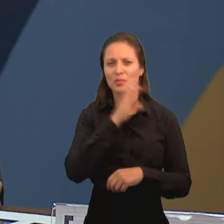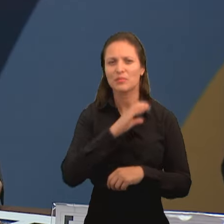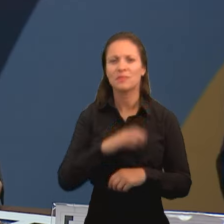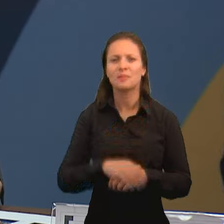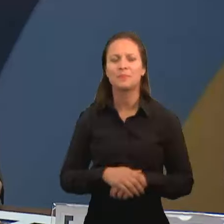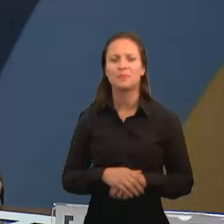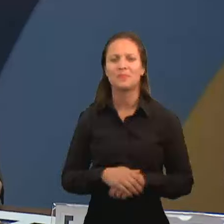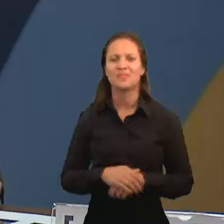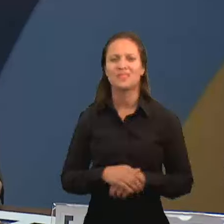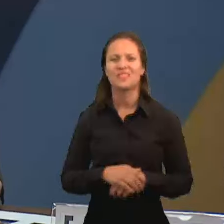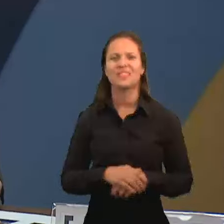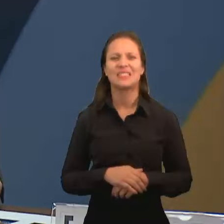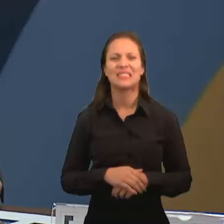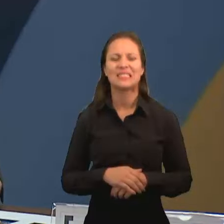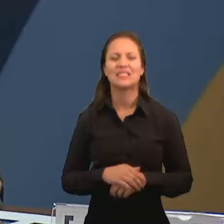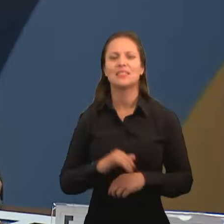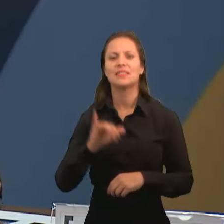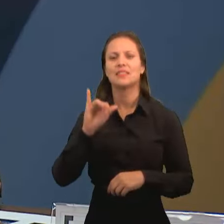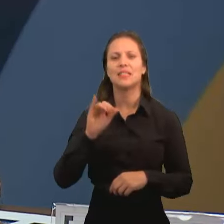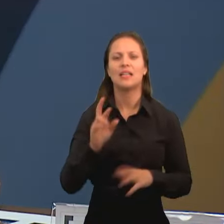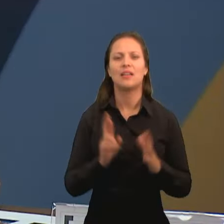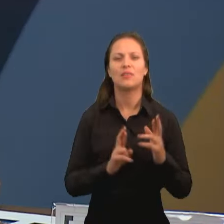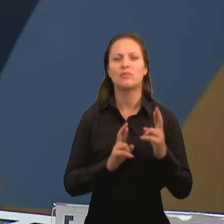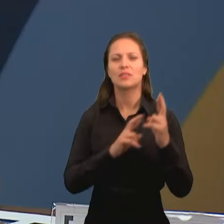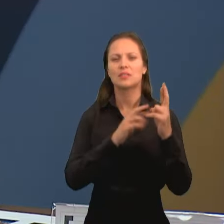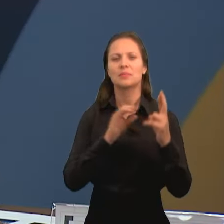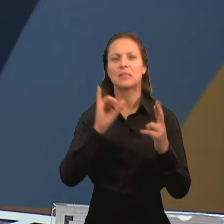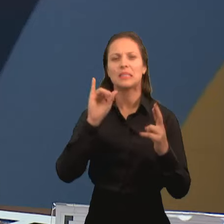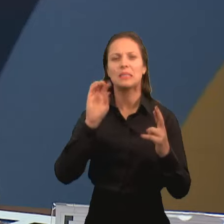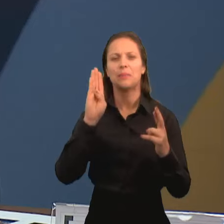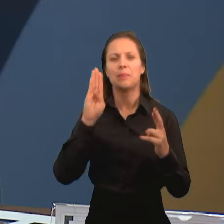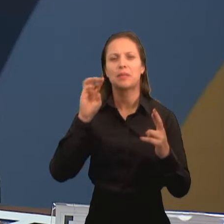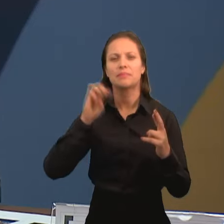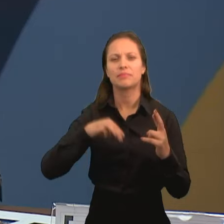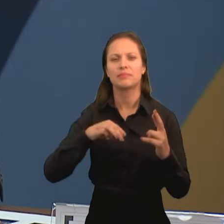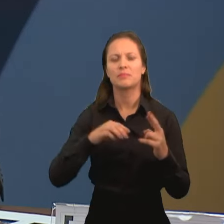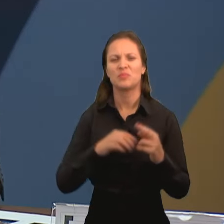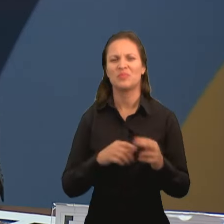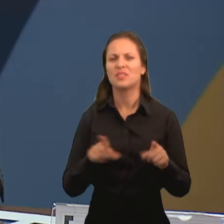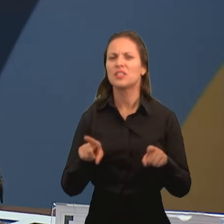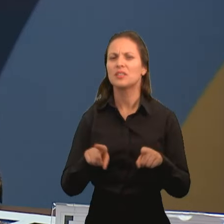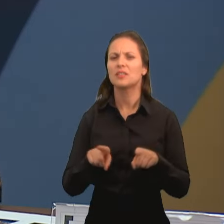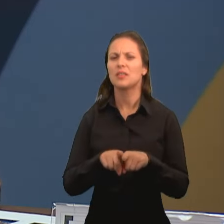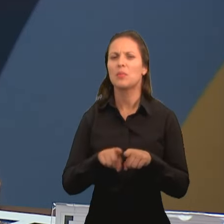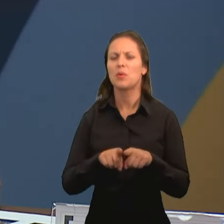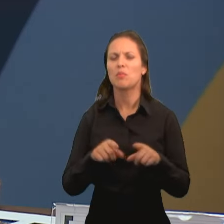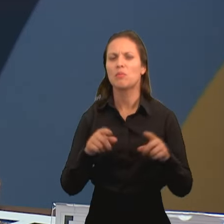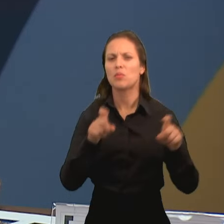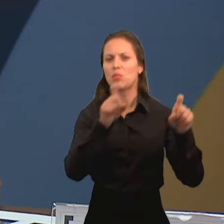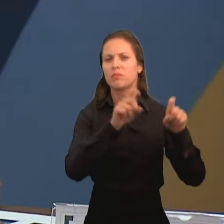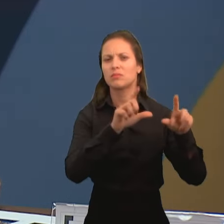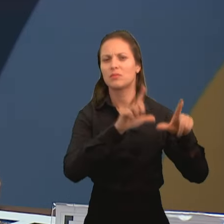más rápida del 2000, era la IBM AC White, que